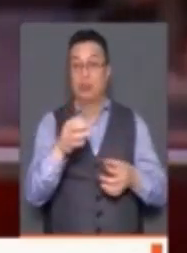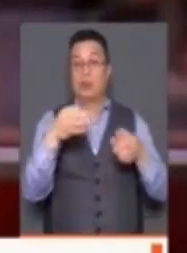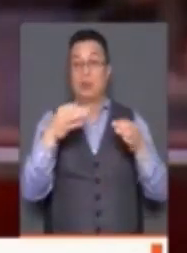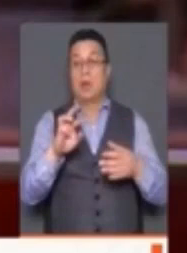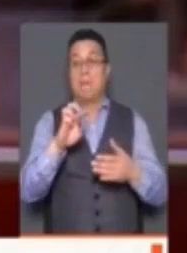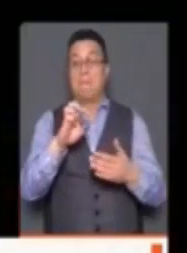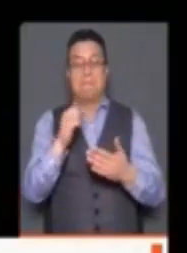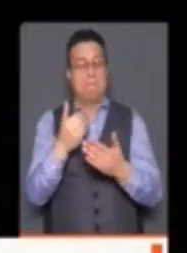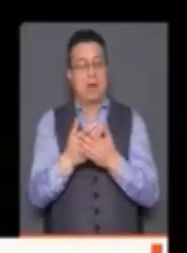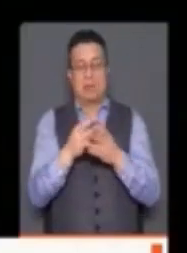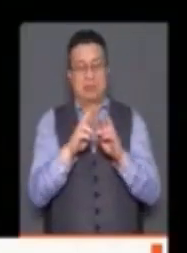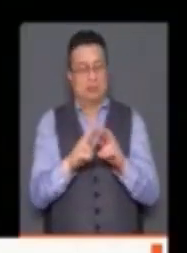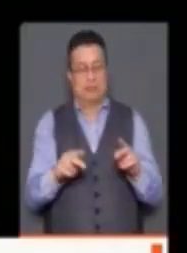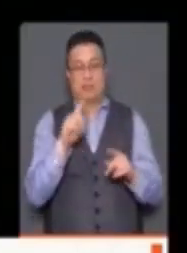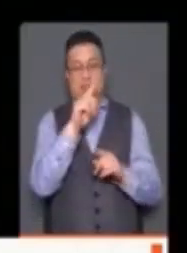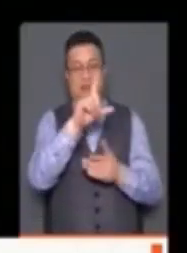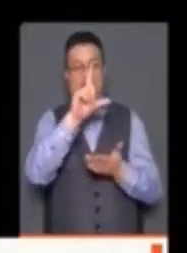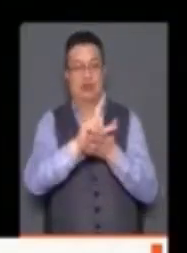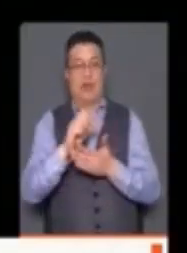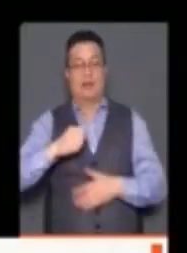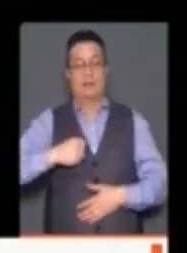this afternoon.